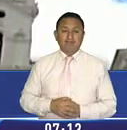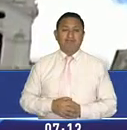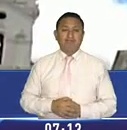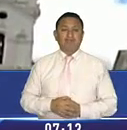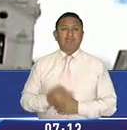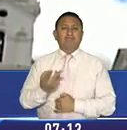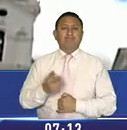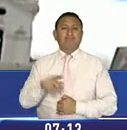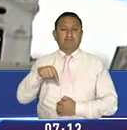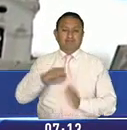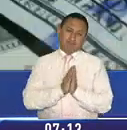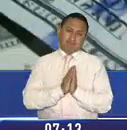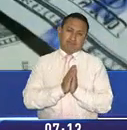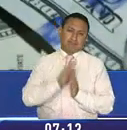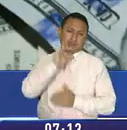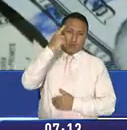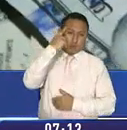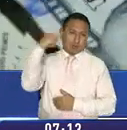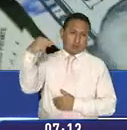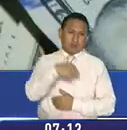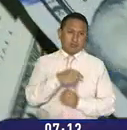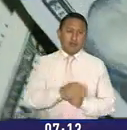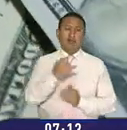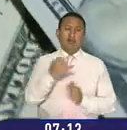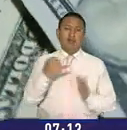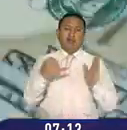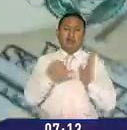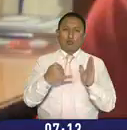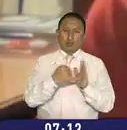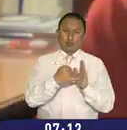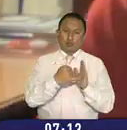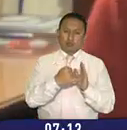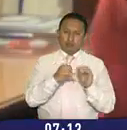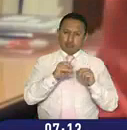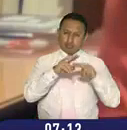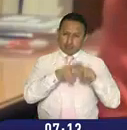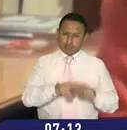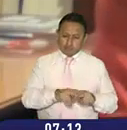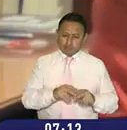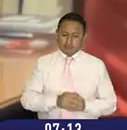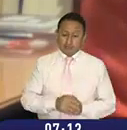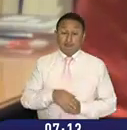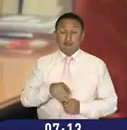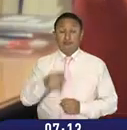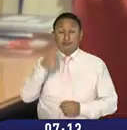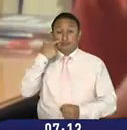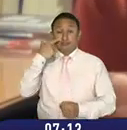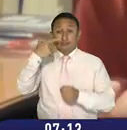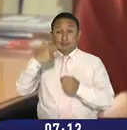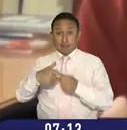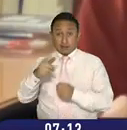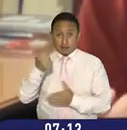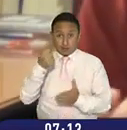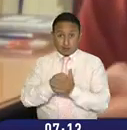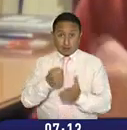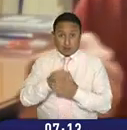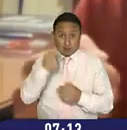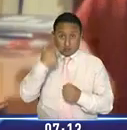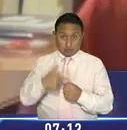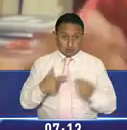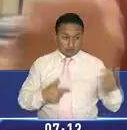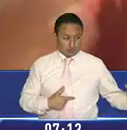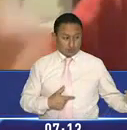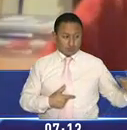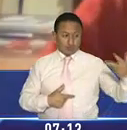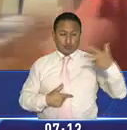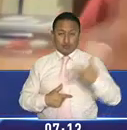al gobierno que observe los impuestos a este sector. El rato que una estación de servicio compra el combustible, ese momento ya está pagando